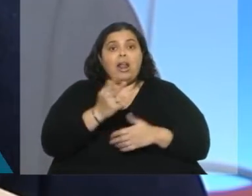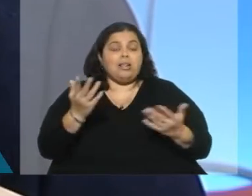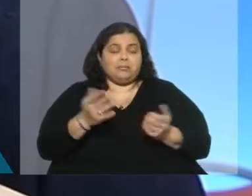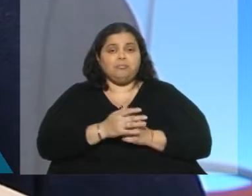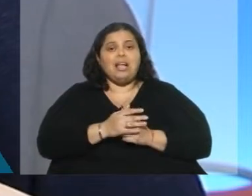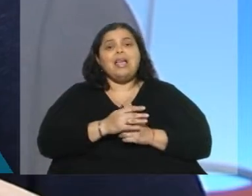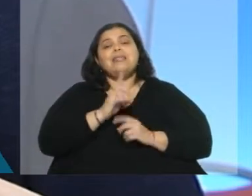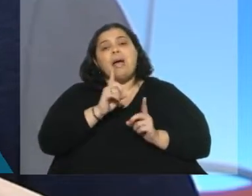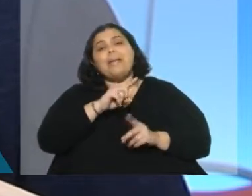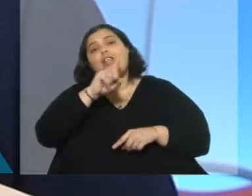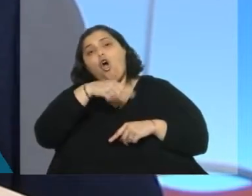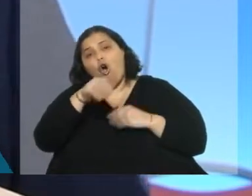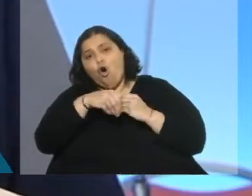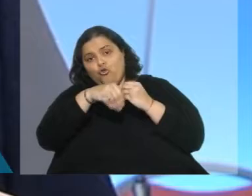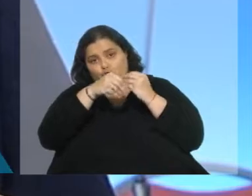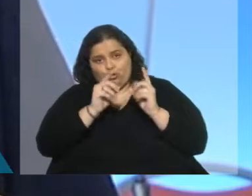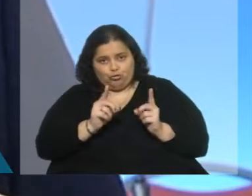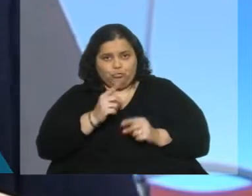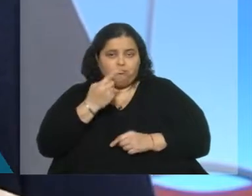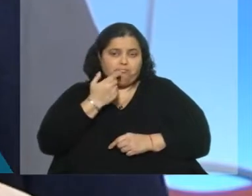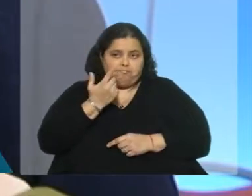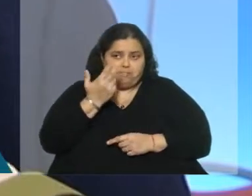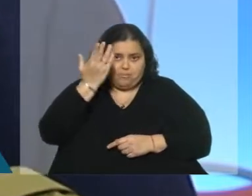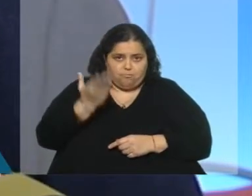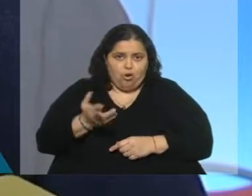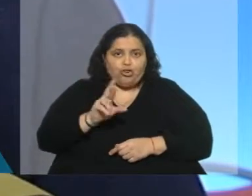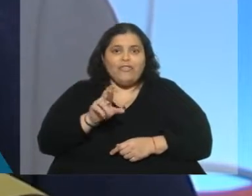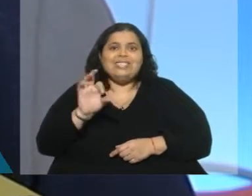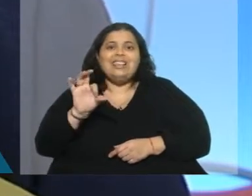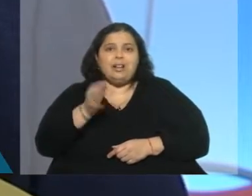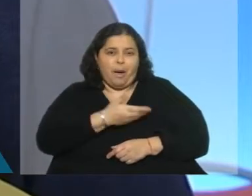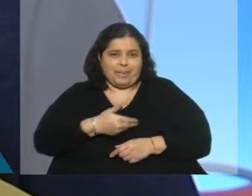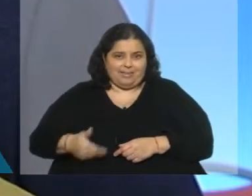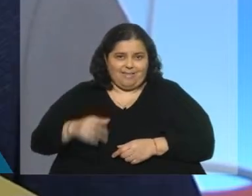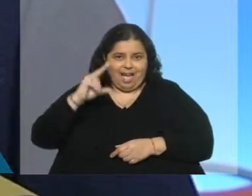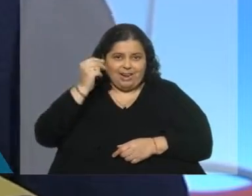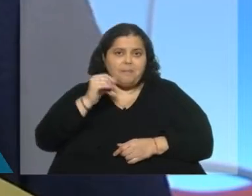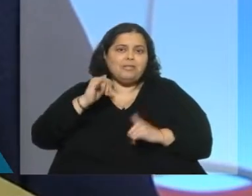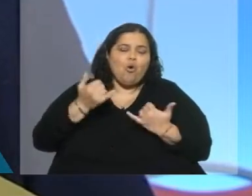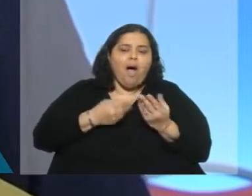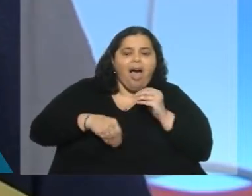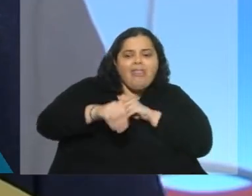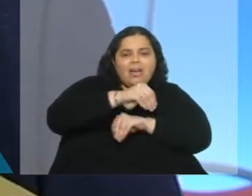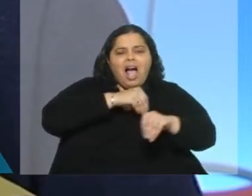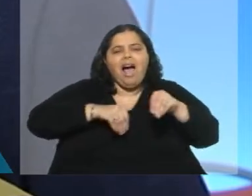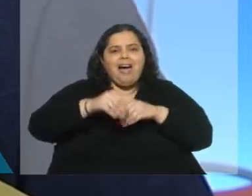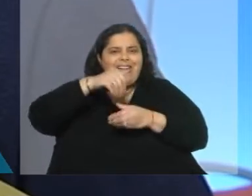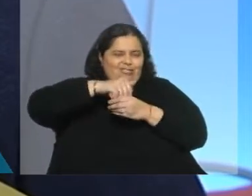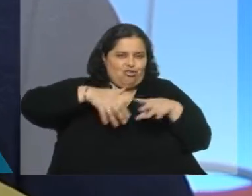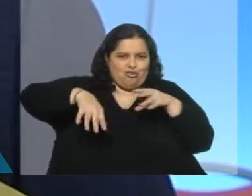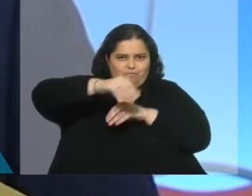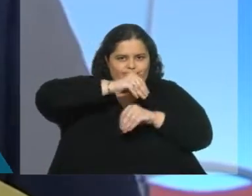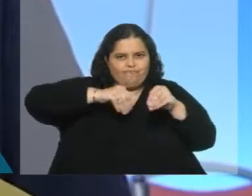procesos internos que el mismo presidente de la anep ha dicho son readecuaciones internas que le aseguran los